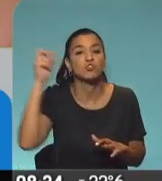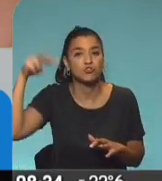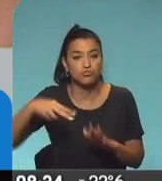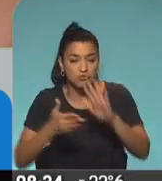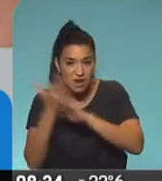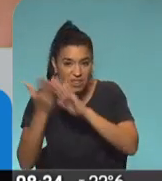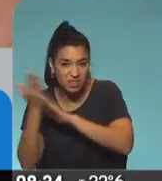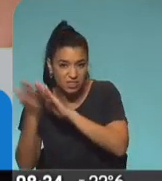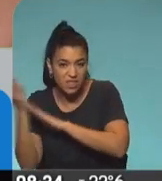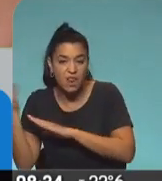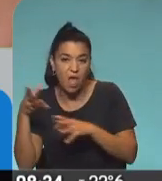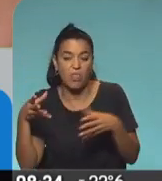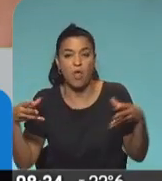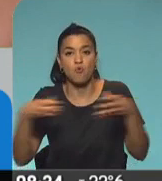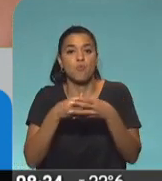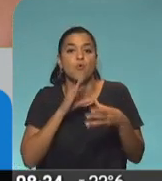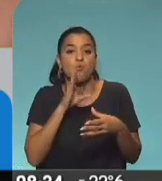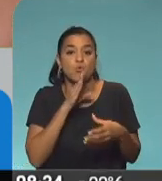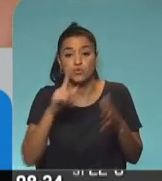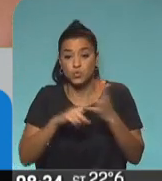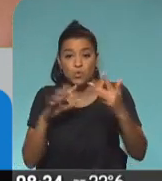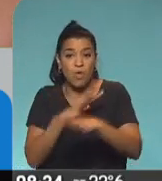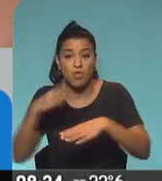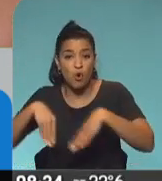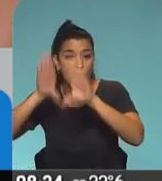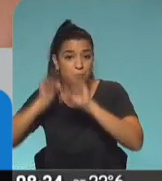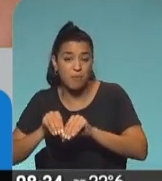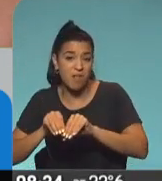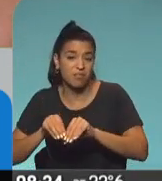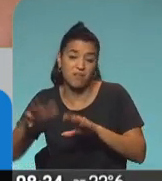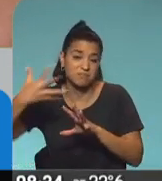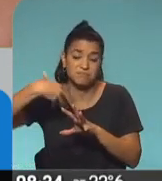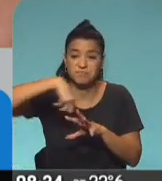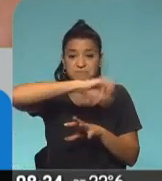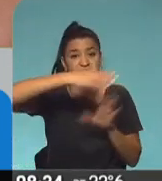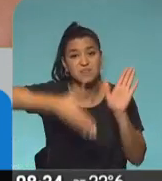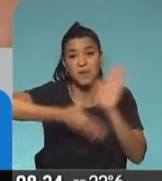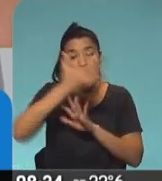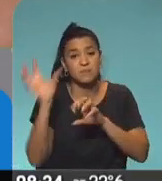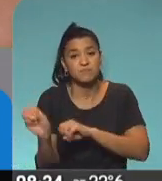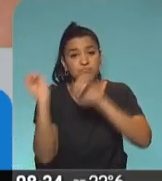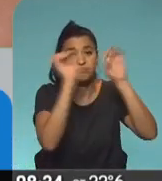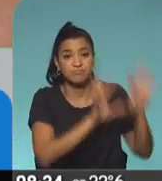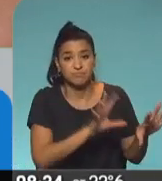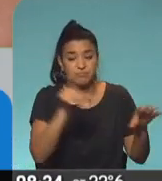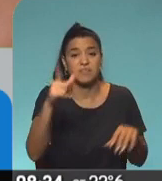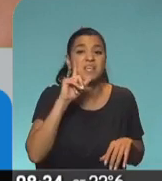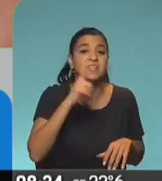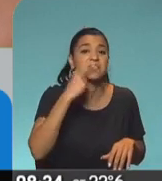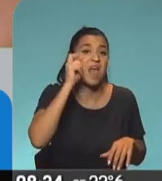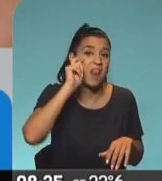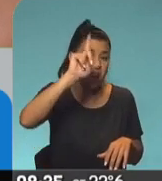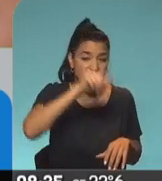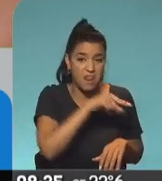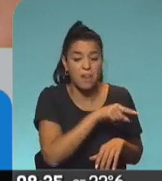que implicó que ciudades enteras fueran desmanteladas y trasladadas hacia el lado israelí.